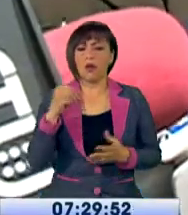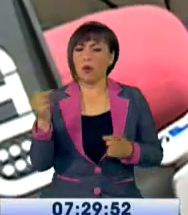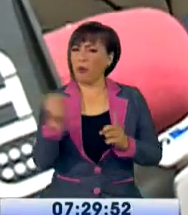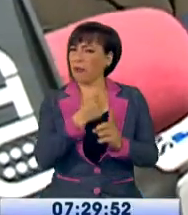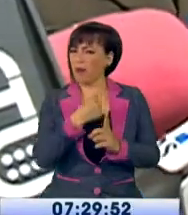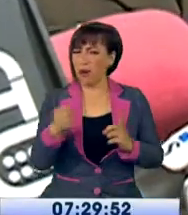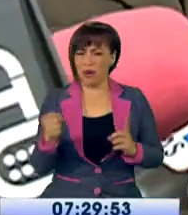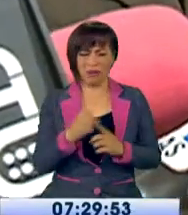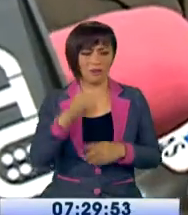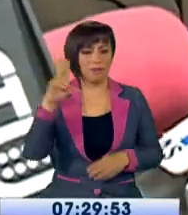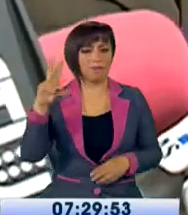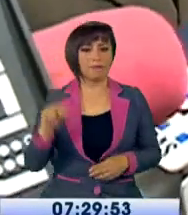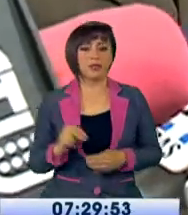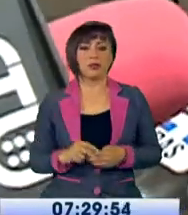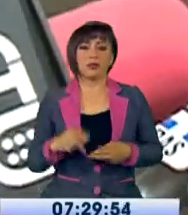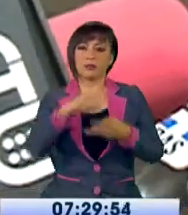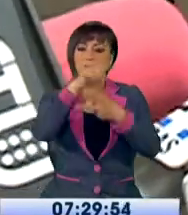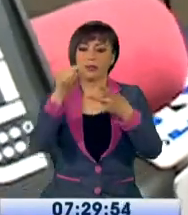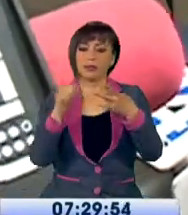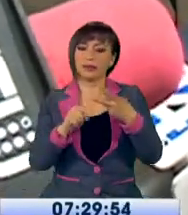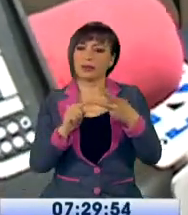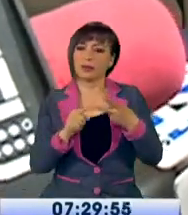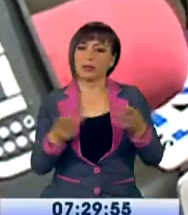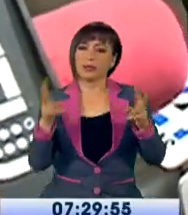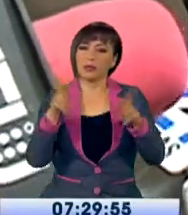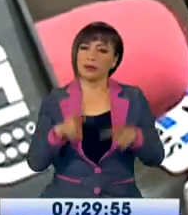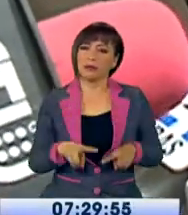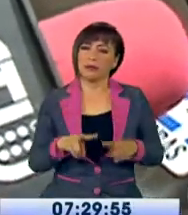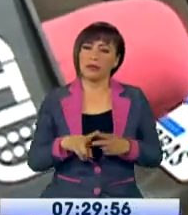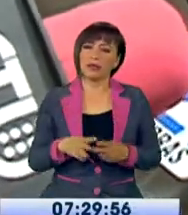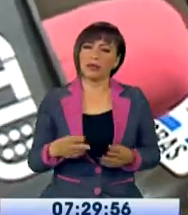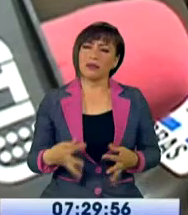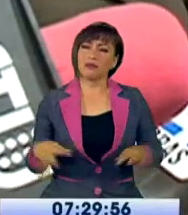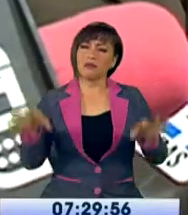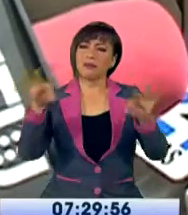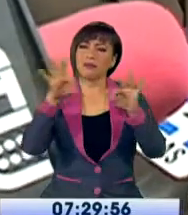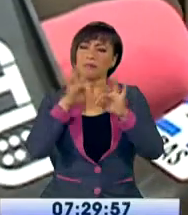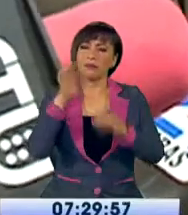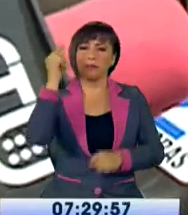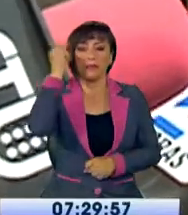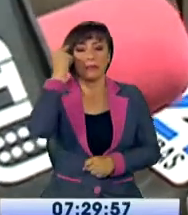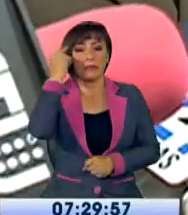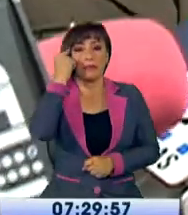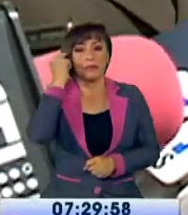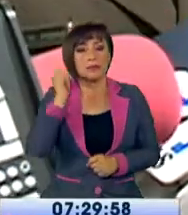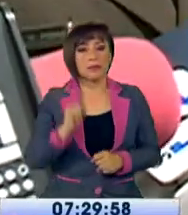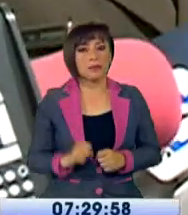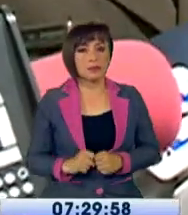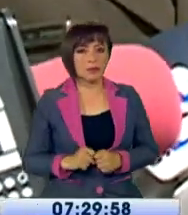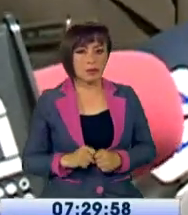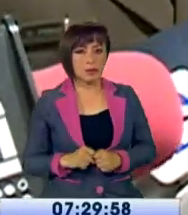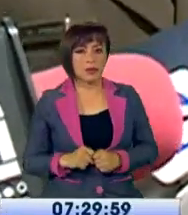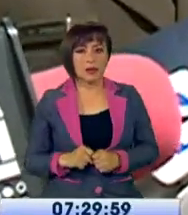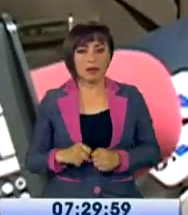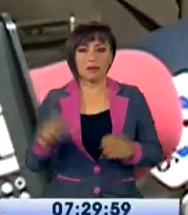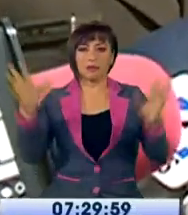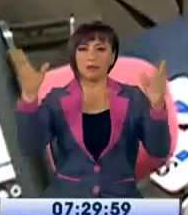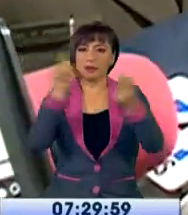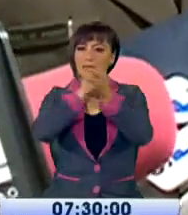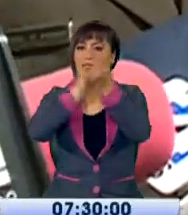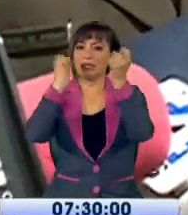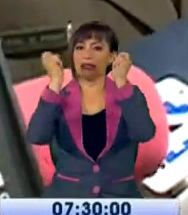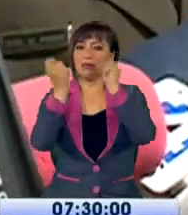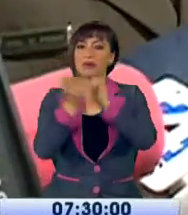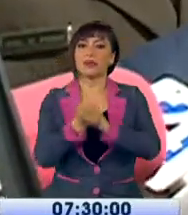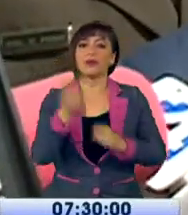Y por otra parte, yo creo que también uno de los hechos importantes que nosotros debemos relevar es esta transformación que